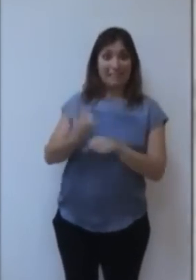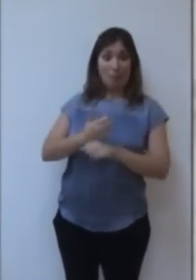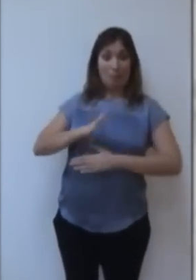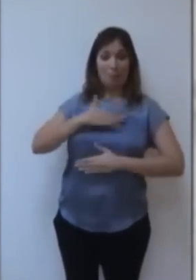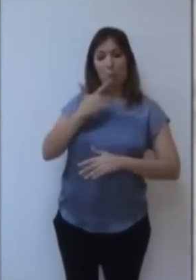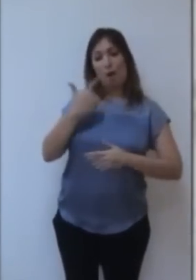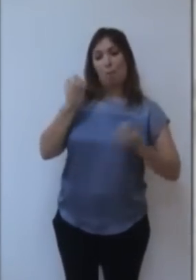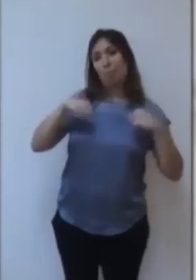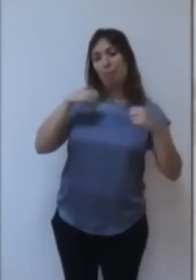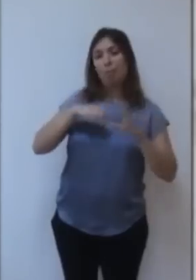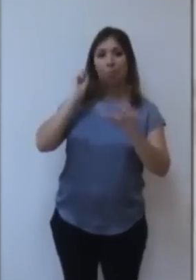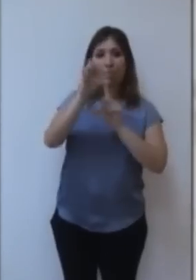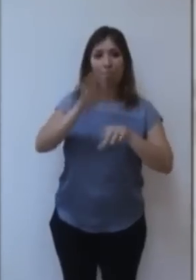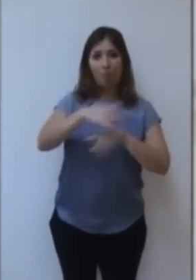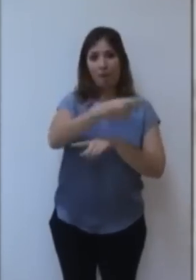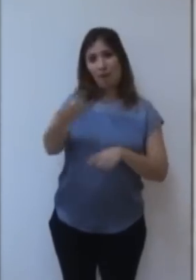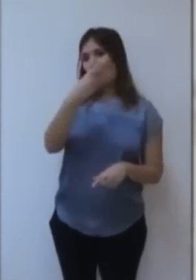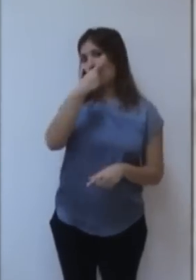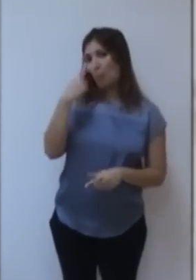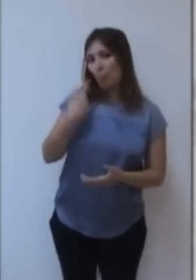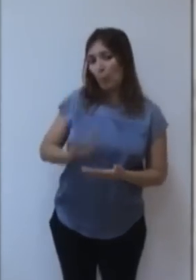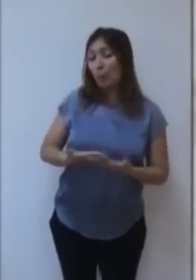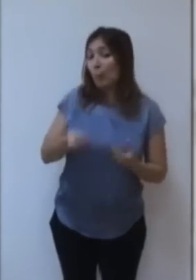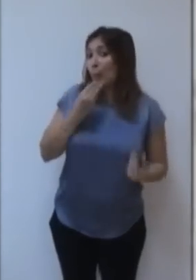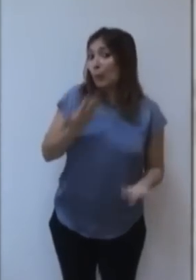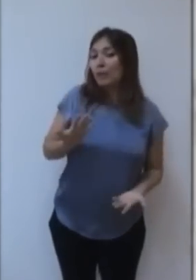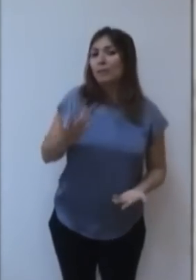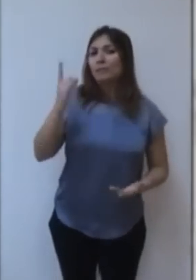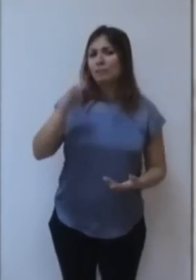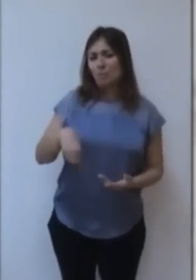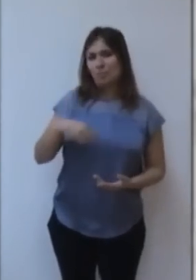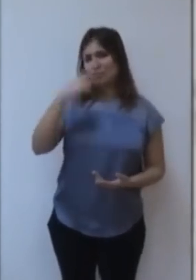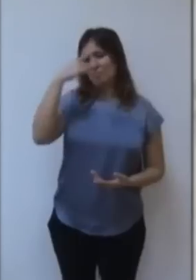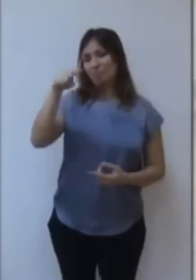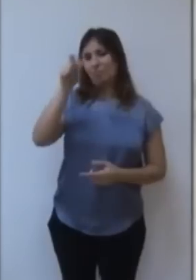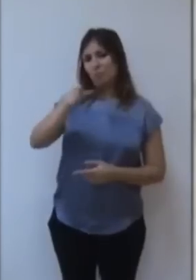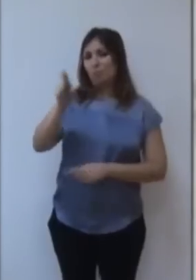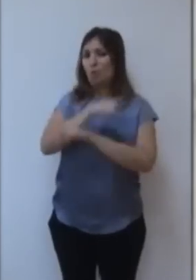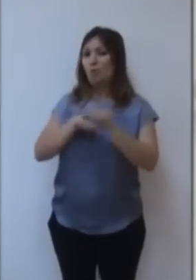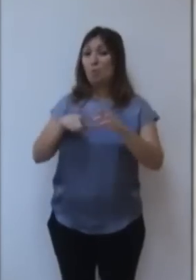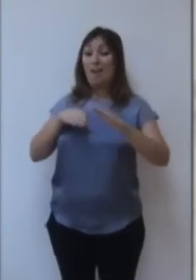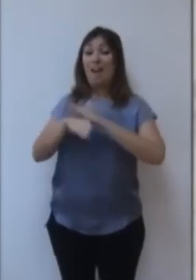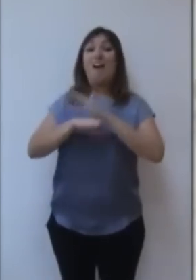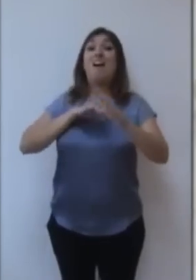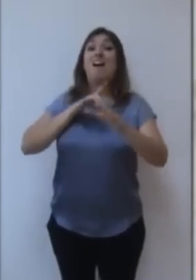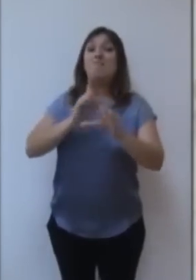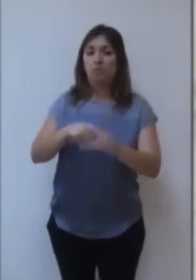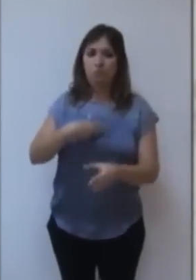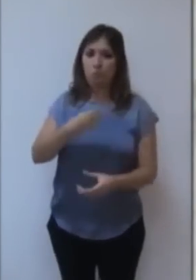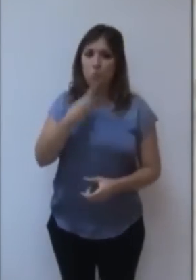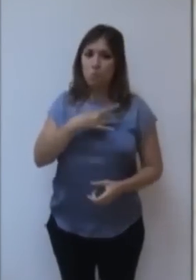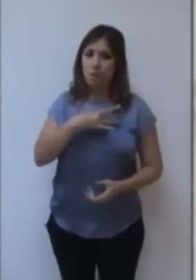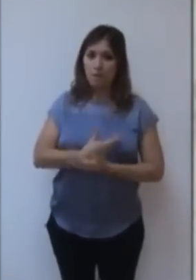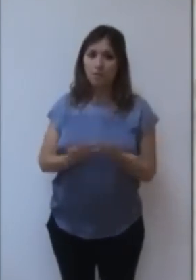que ha estado bien. Pero bueno, también sabemos que ha habido personas que han tenido problemas para acceder, porque bueno, había